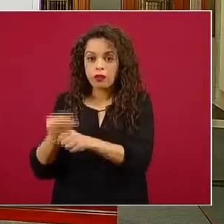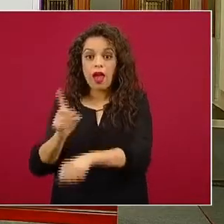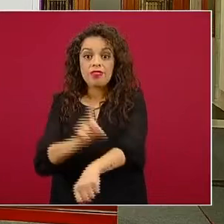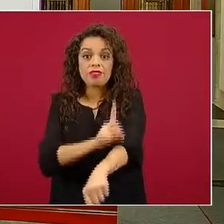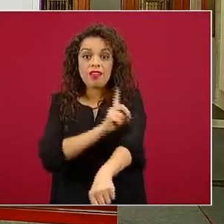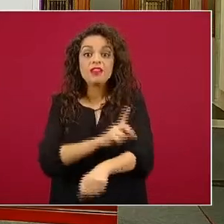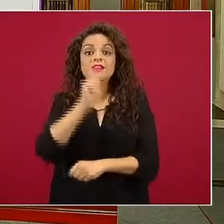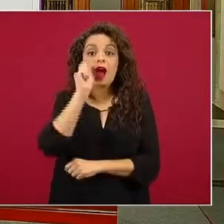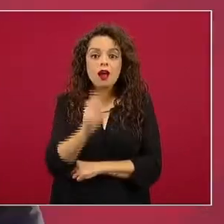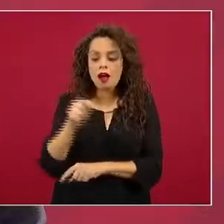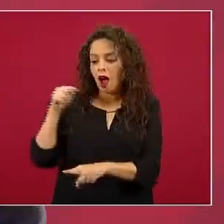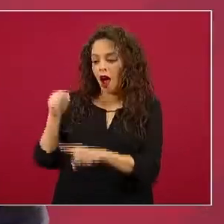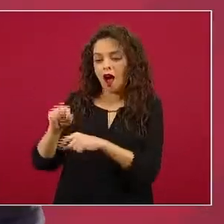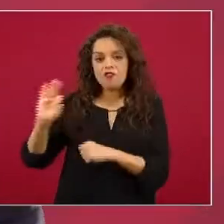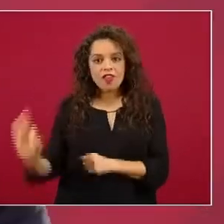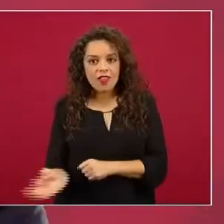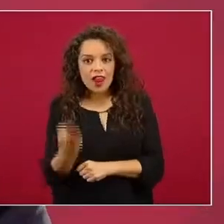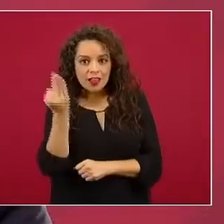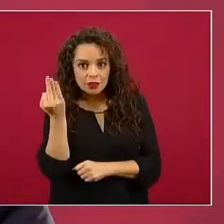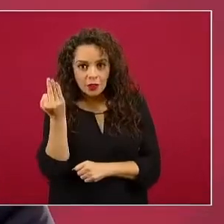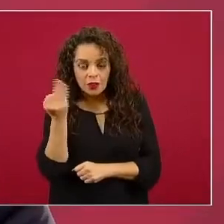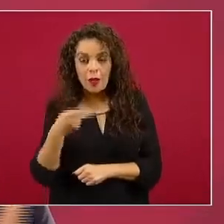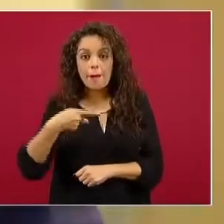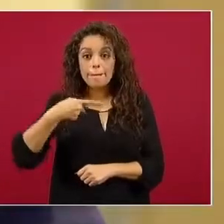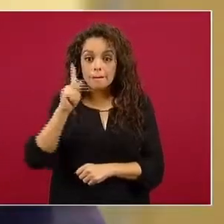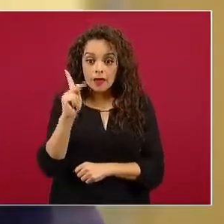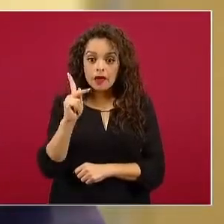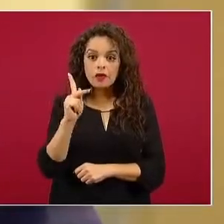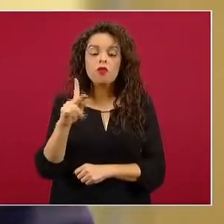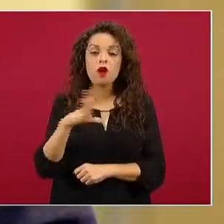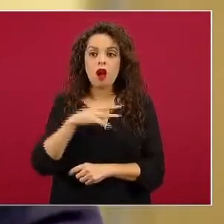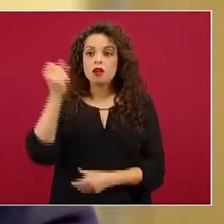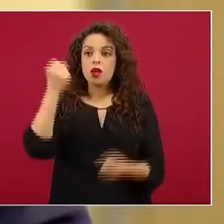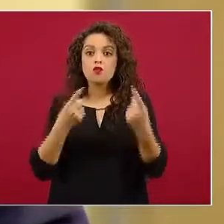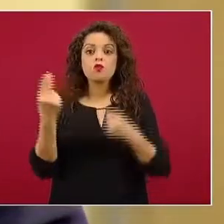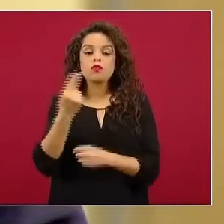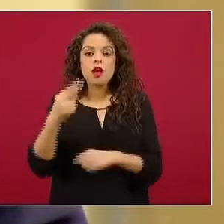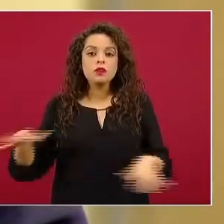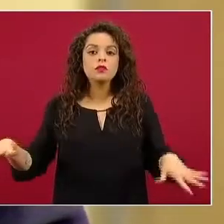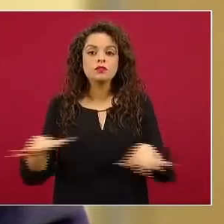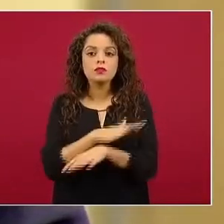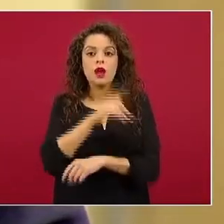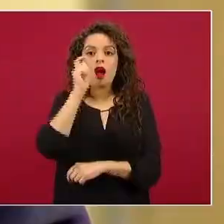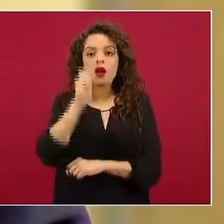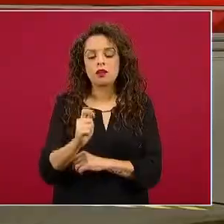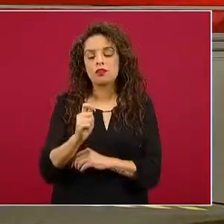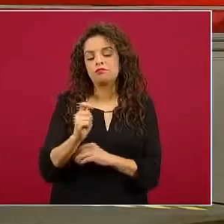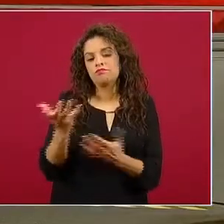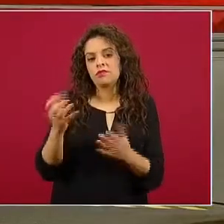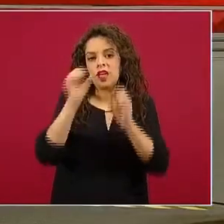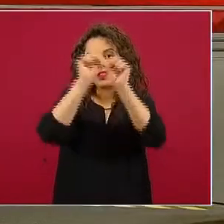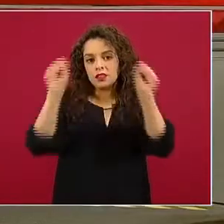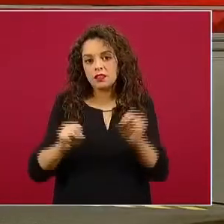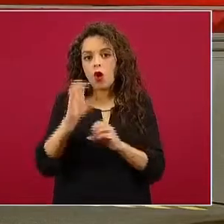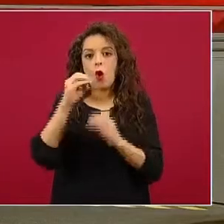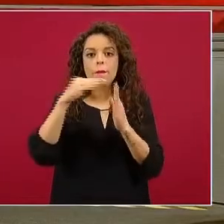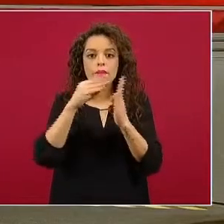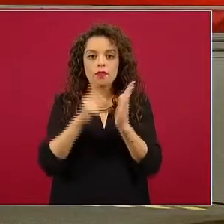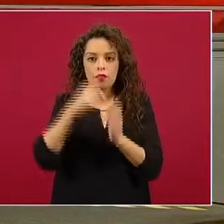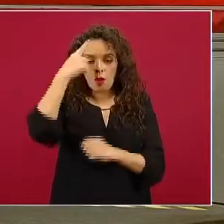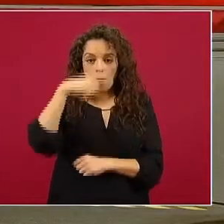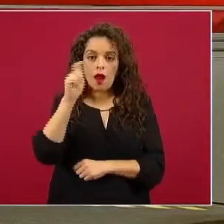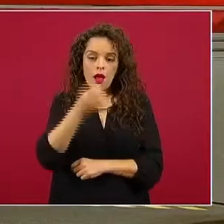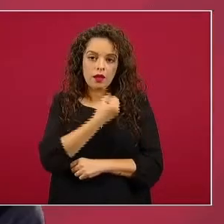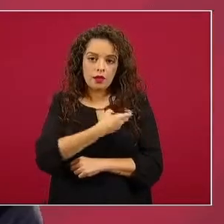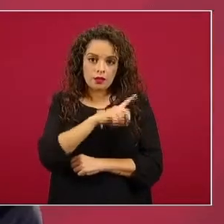pero hay cambios que requieren un cambio estructural en el Sistema Nacional de Salud, que o se centraliza, y